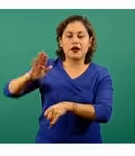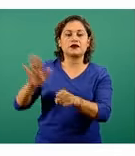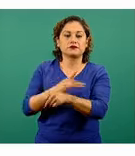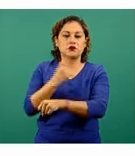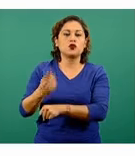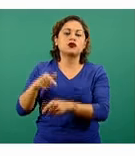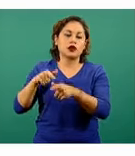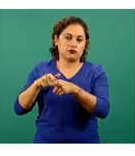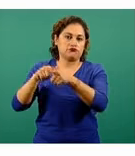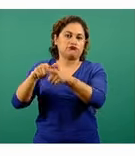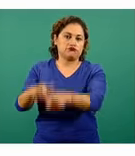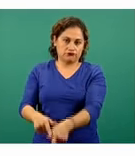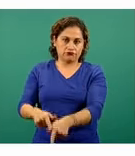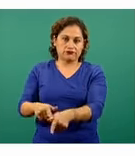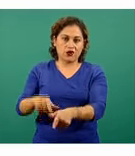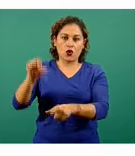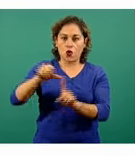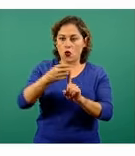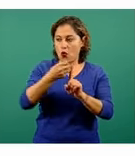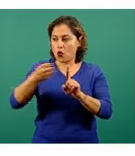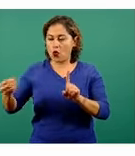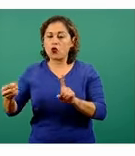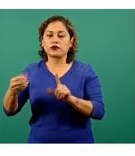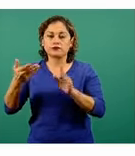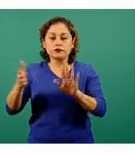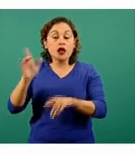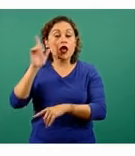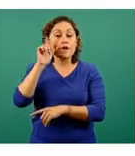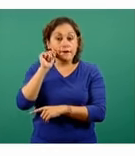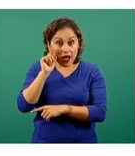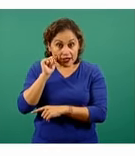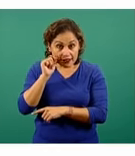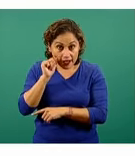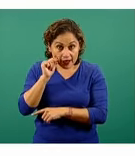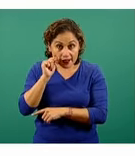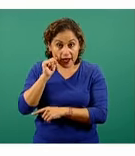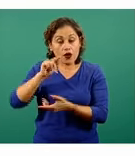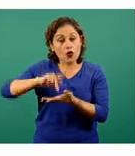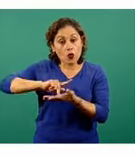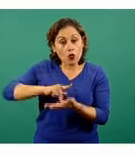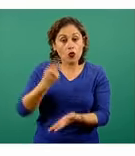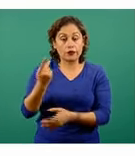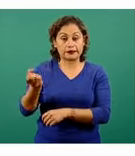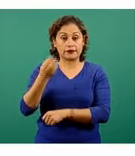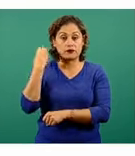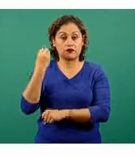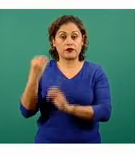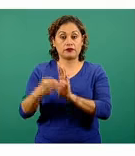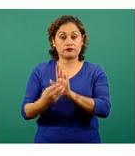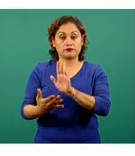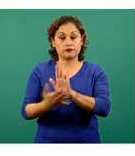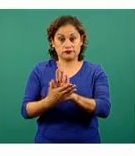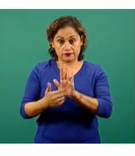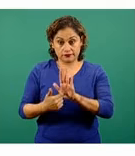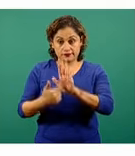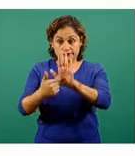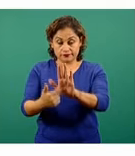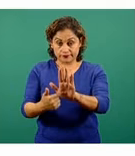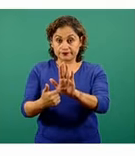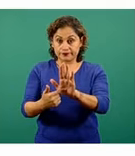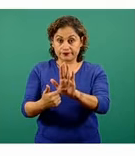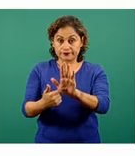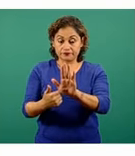termina con lo programado, y el día de mañana de seguro las vacunas reportadas para un 23 de